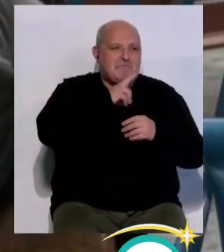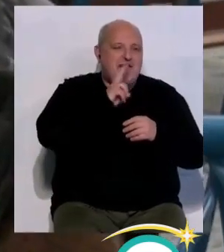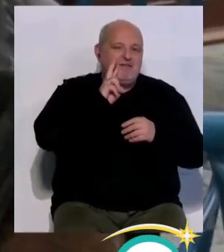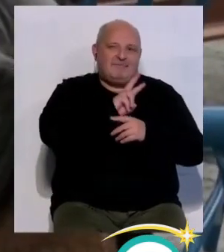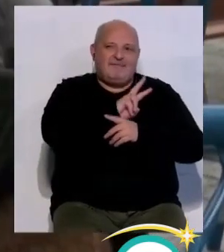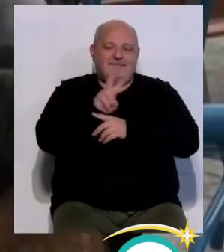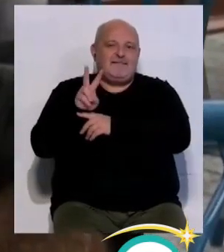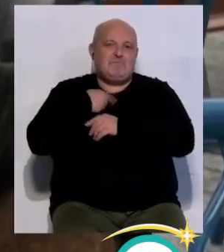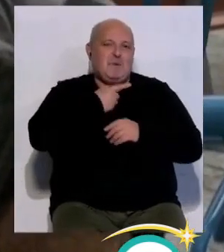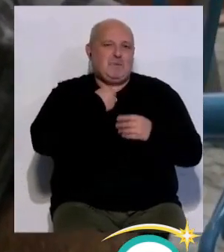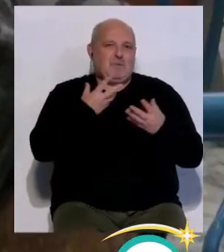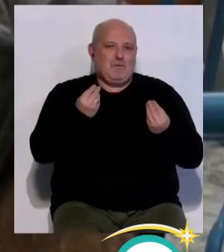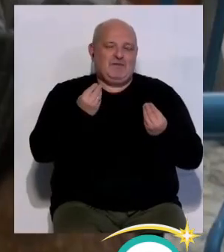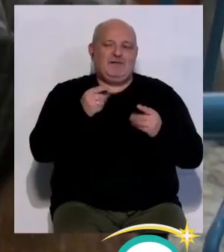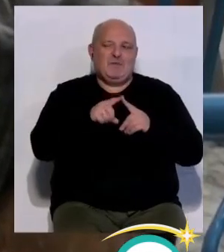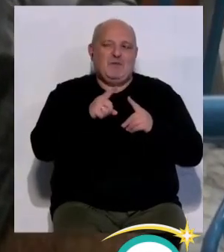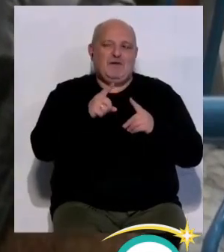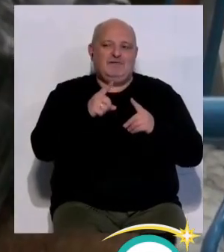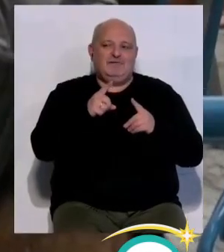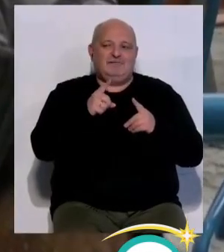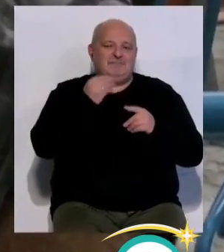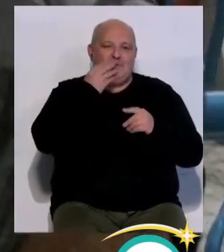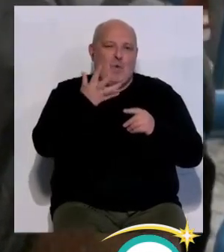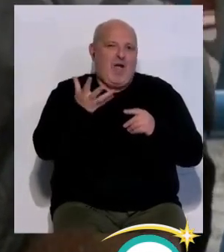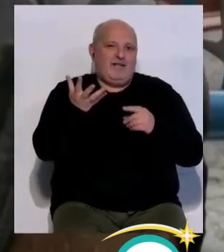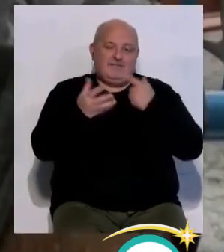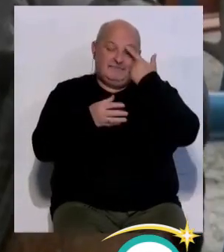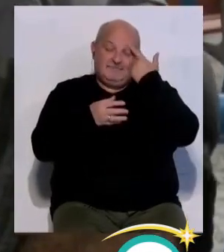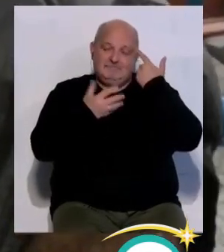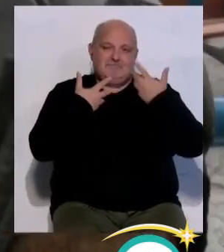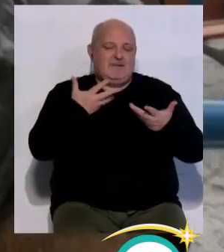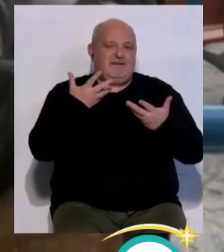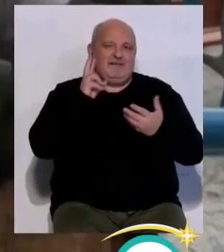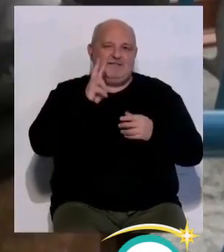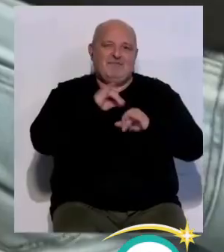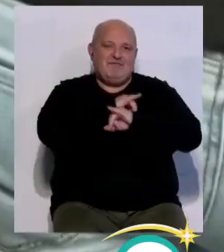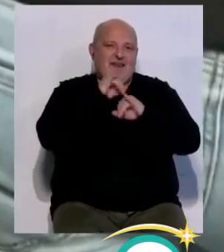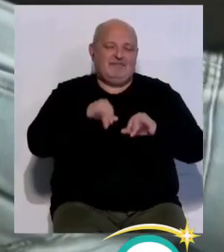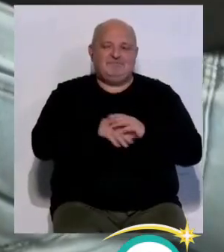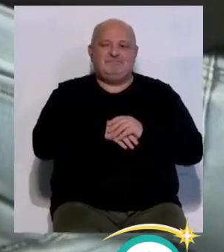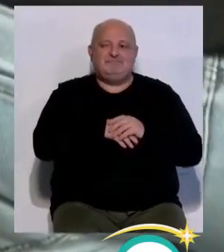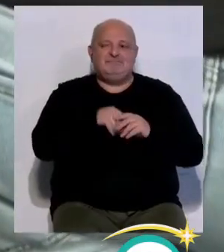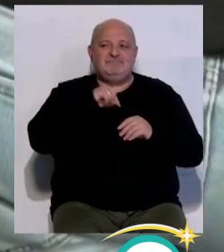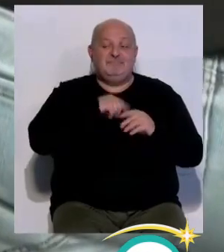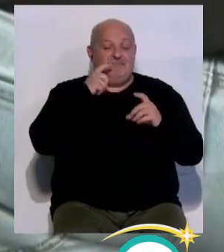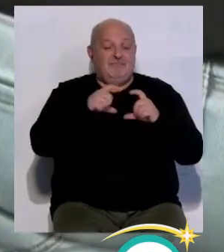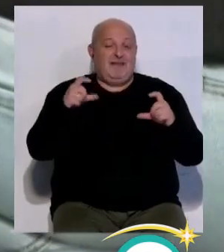madre, porque están súper guay y me gusta verlos feliz. Tío, y